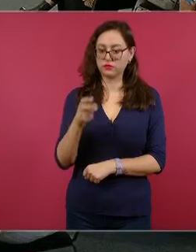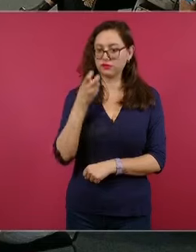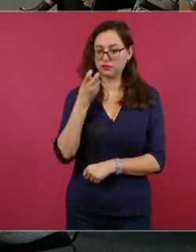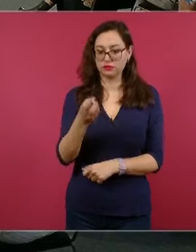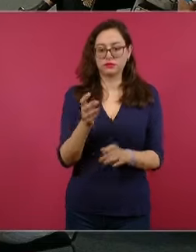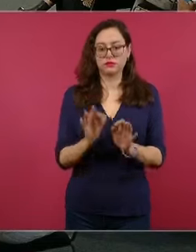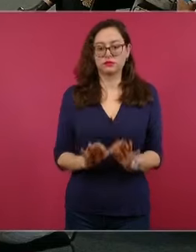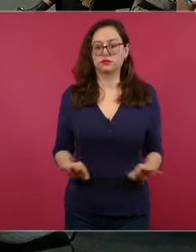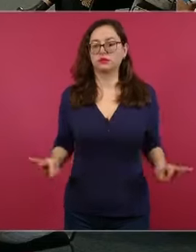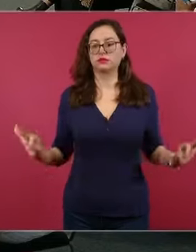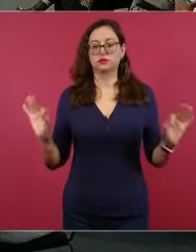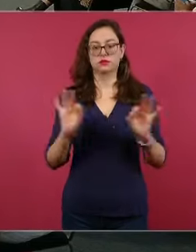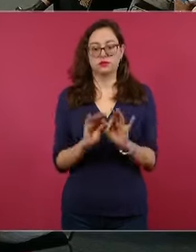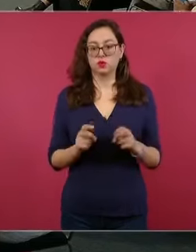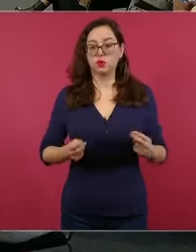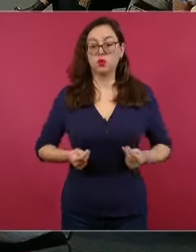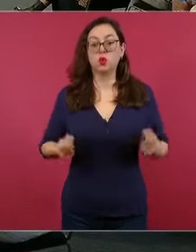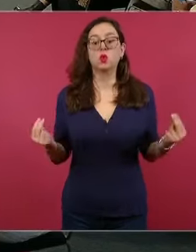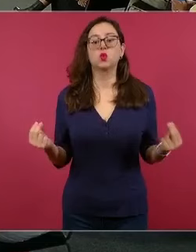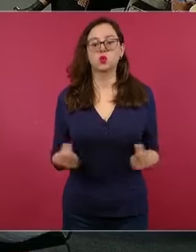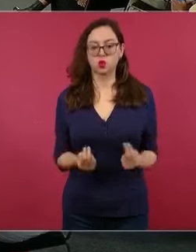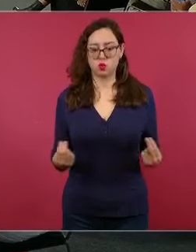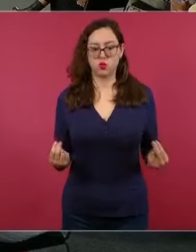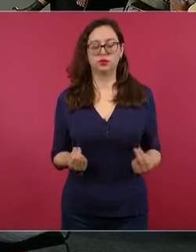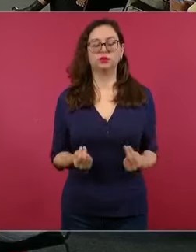este urgente